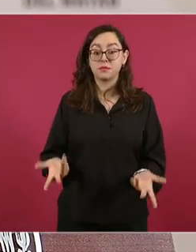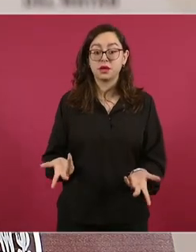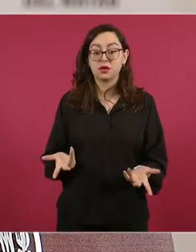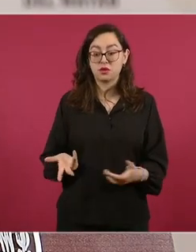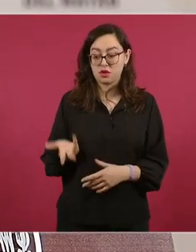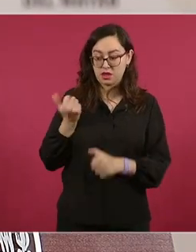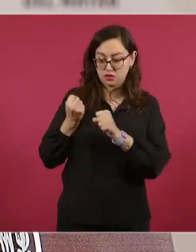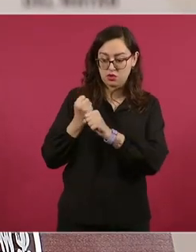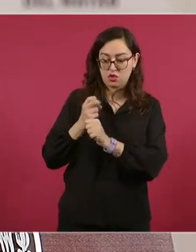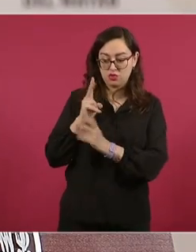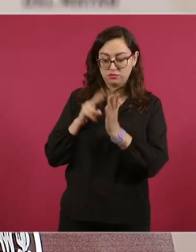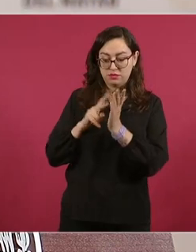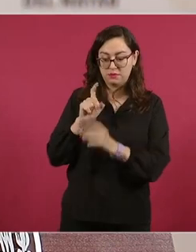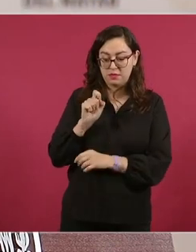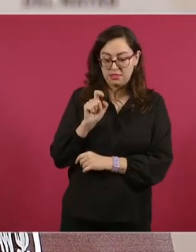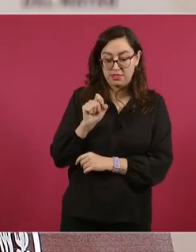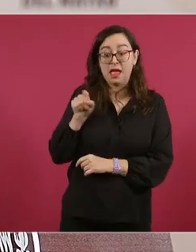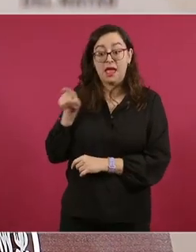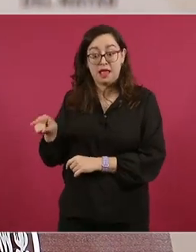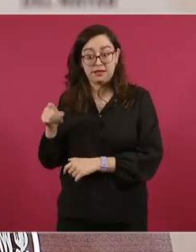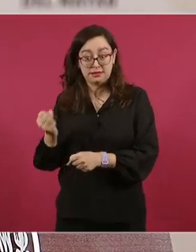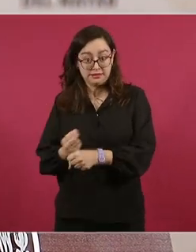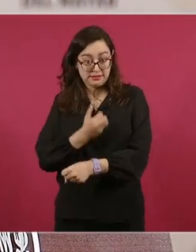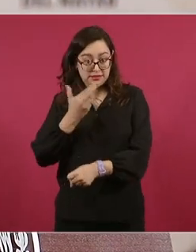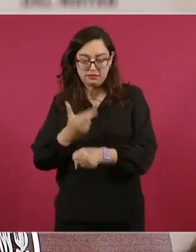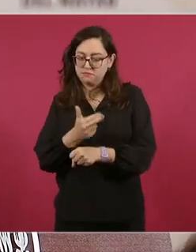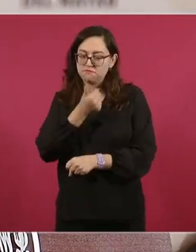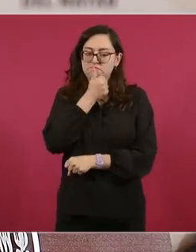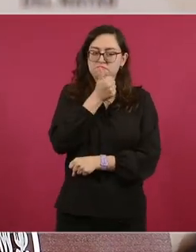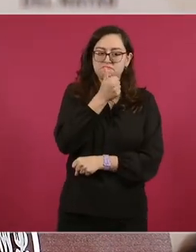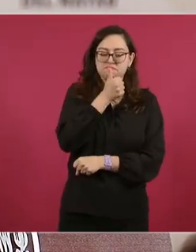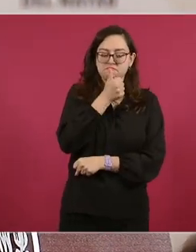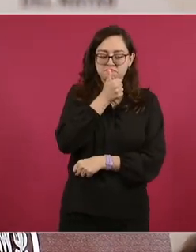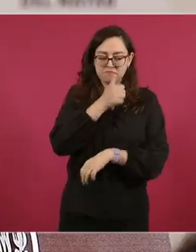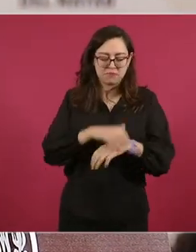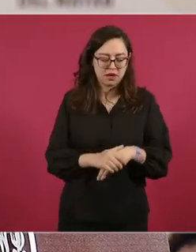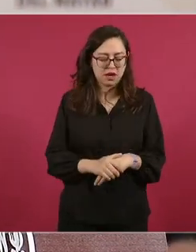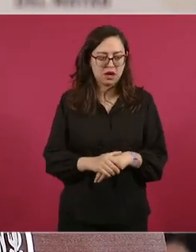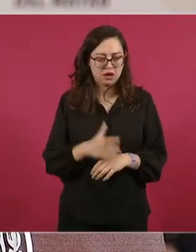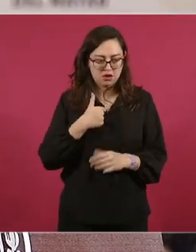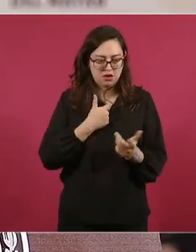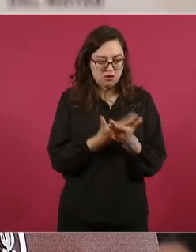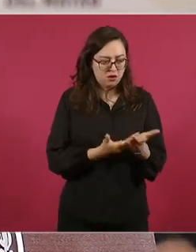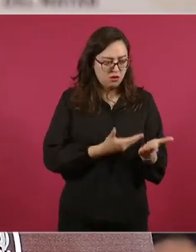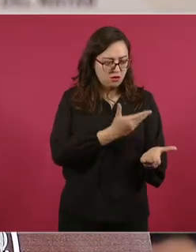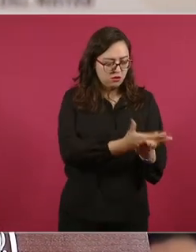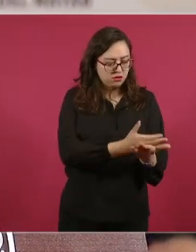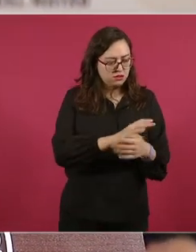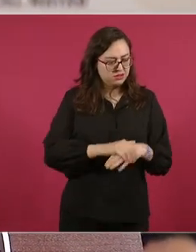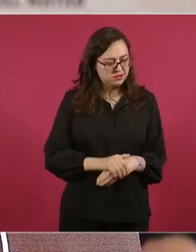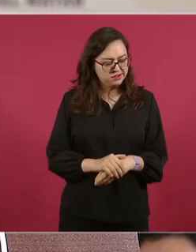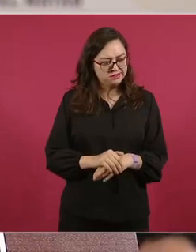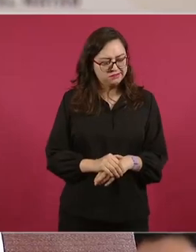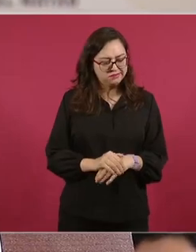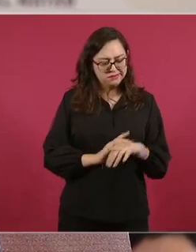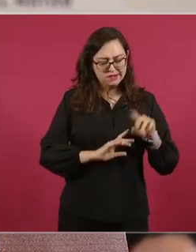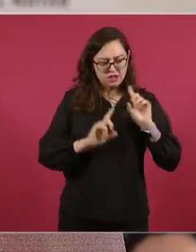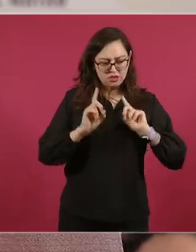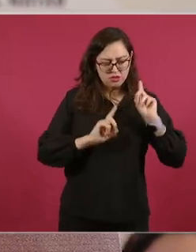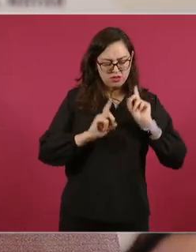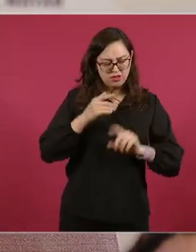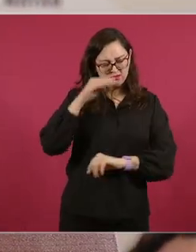de Hacienda. Y entonces le llamé y le dije: oye, Rogelio, ayúdame a